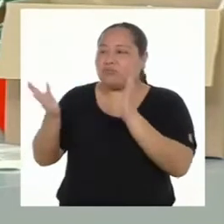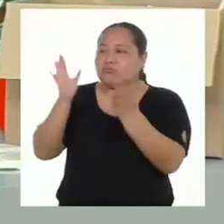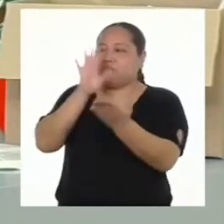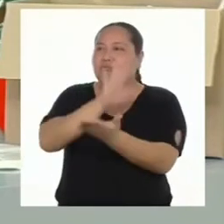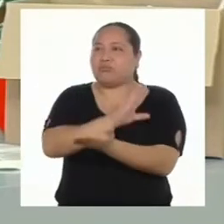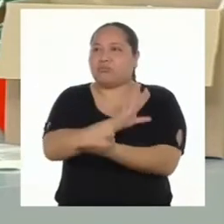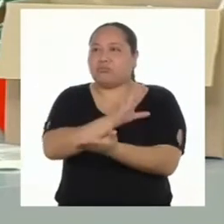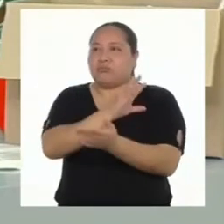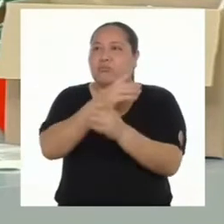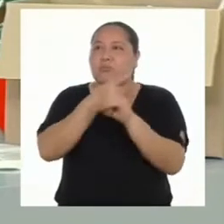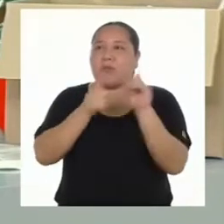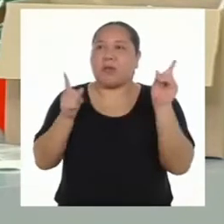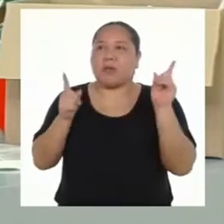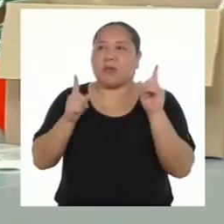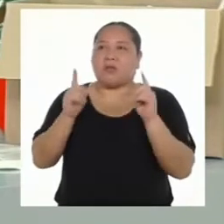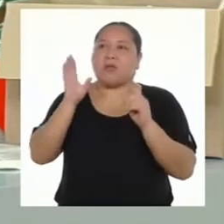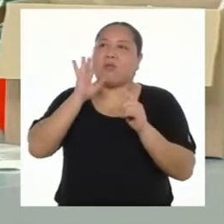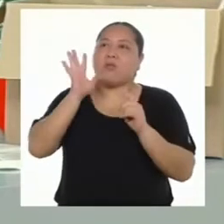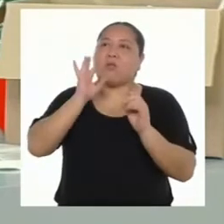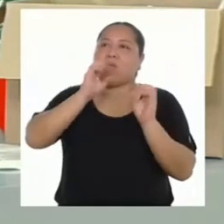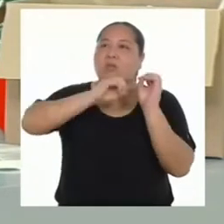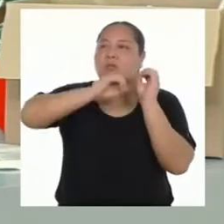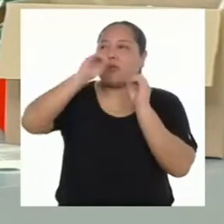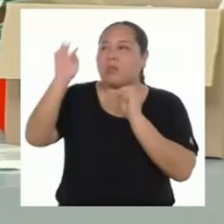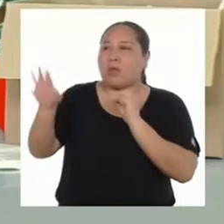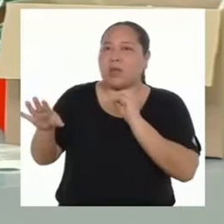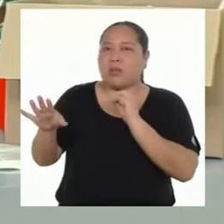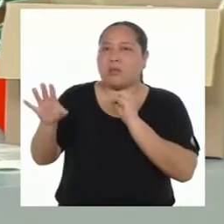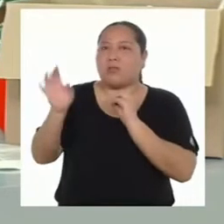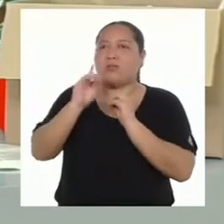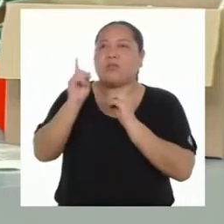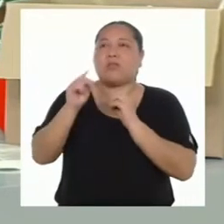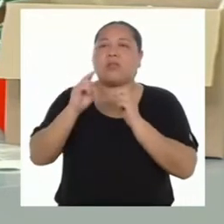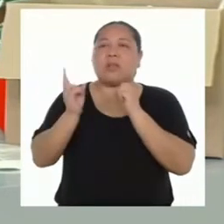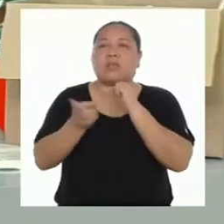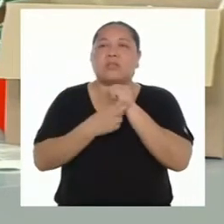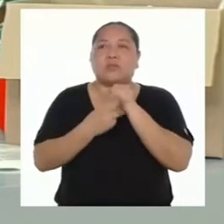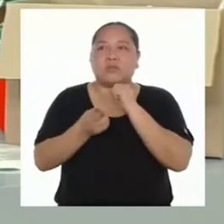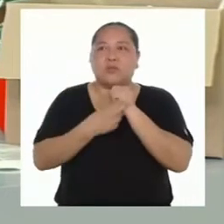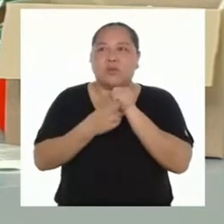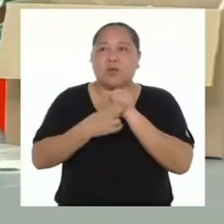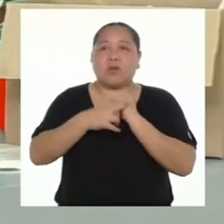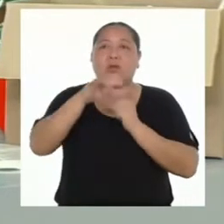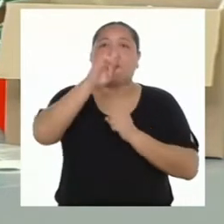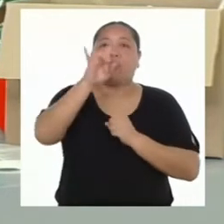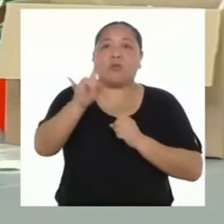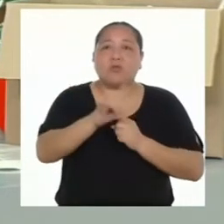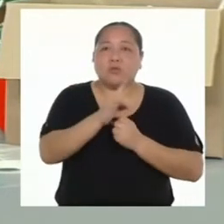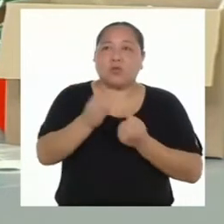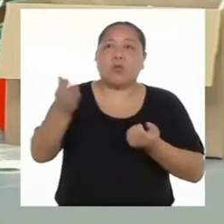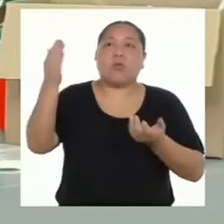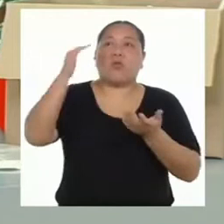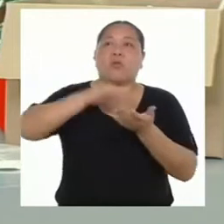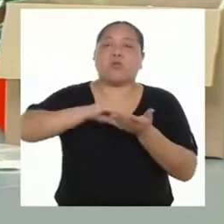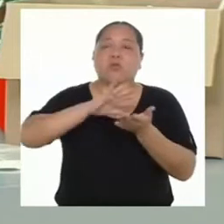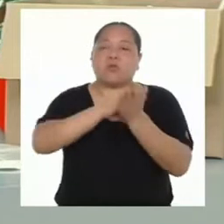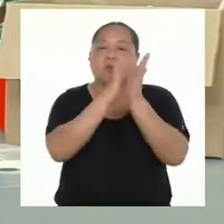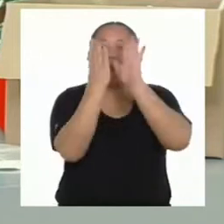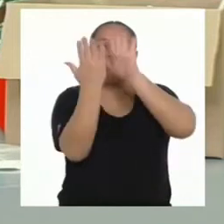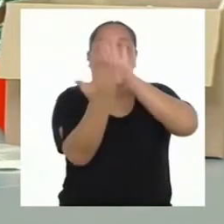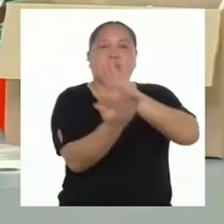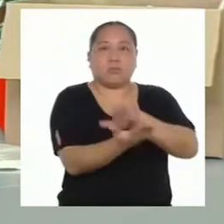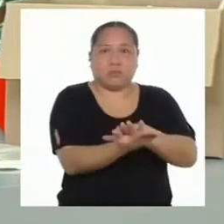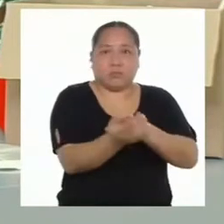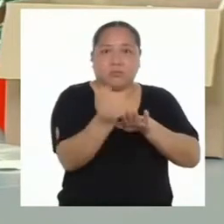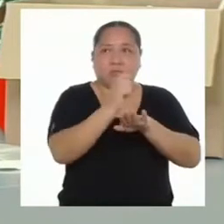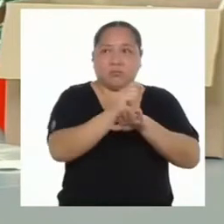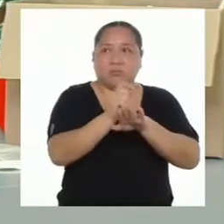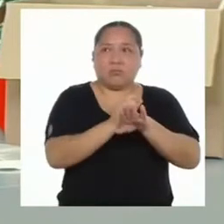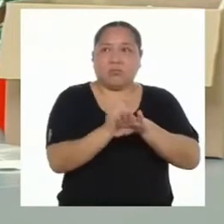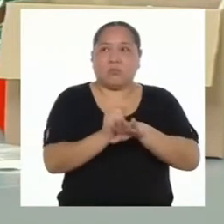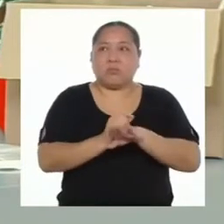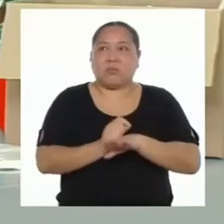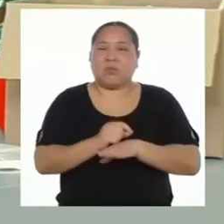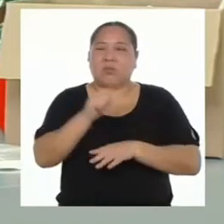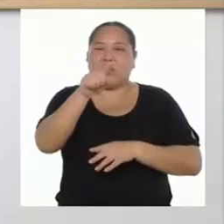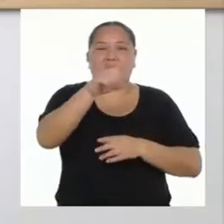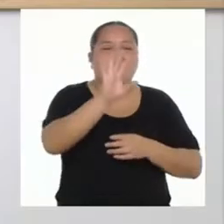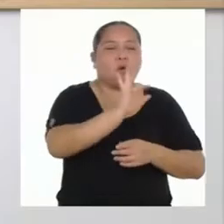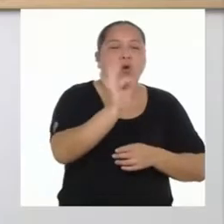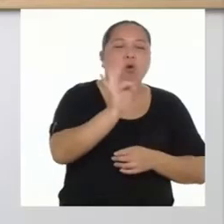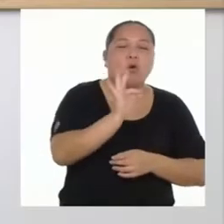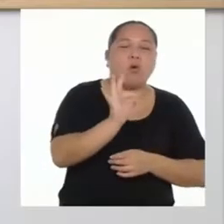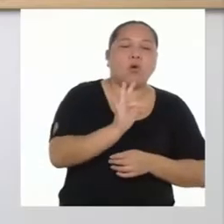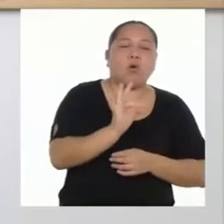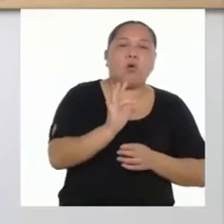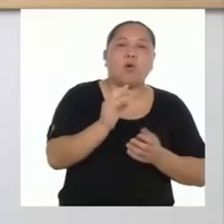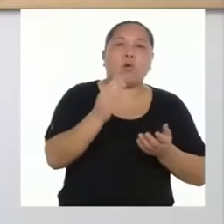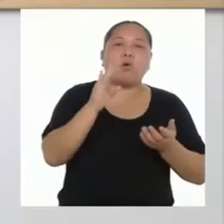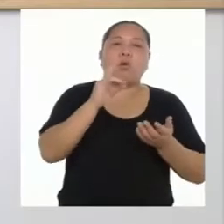cara, pero en lugar de desecharlas, las guardo y uso por el otro lado. Así evito usar hojas